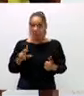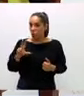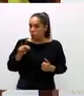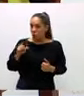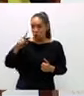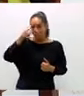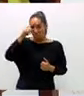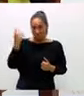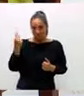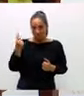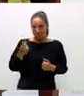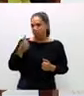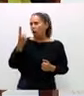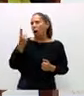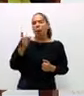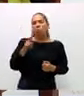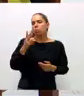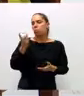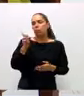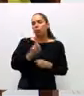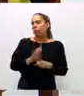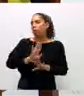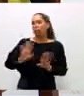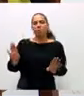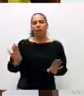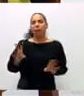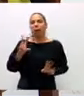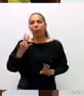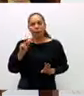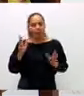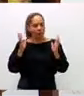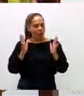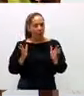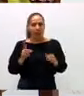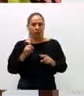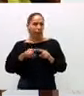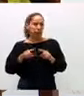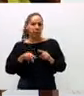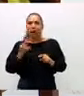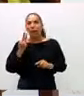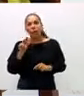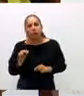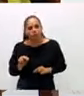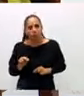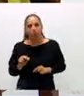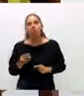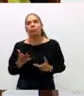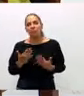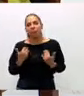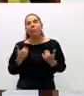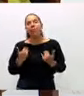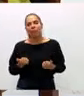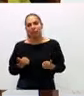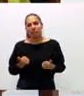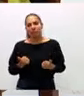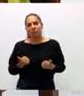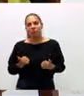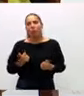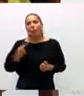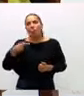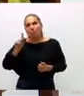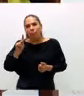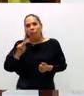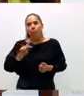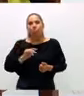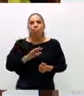intervención o con un solo acto de la autoridad docente o directiva o del personal